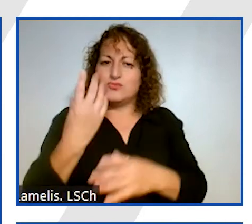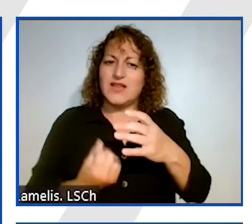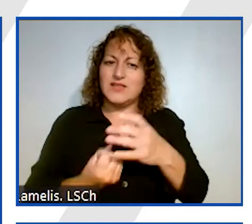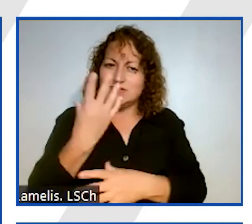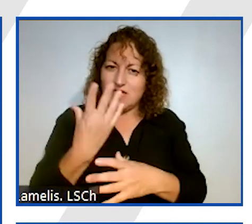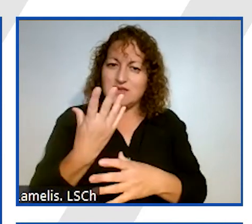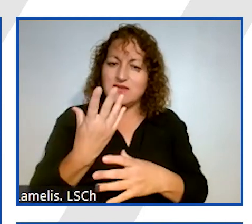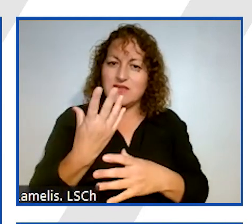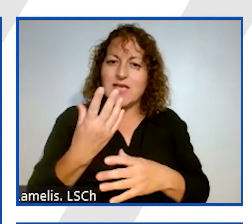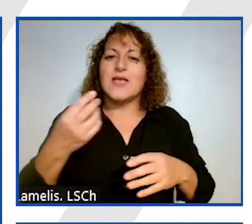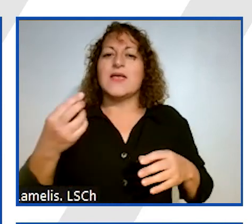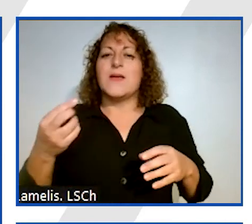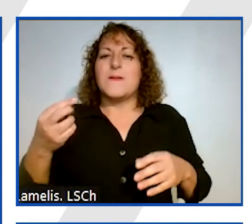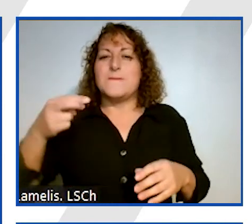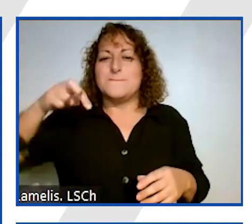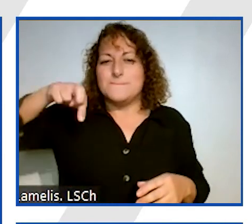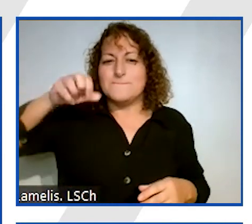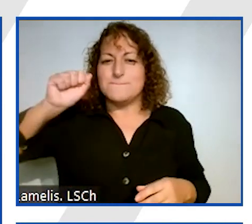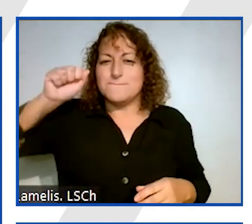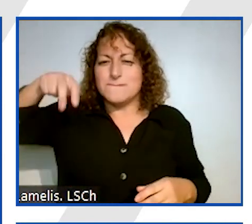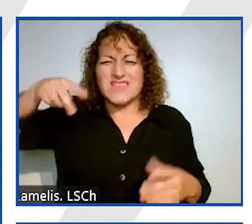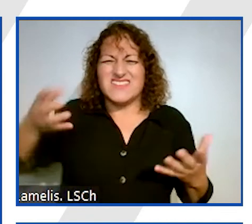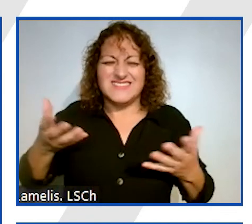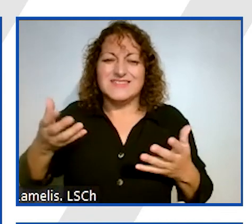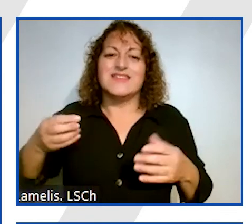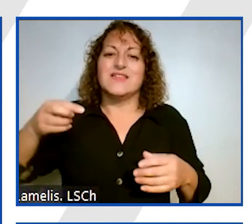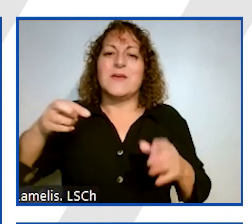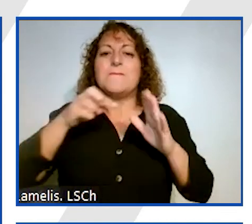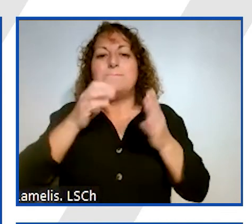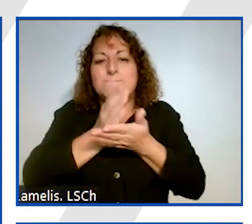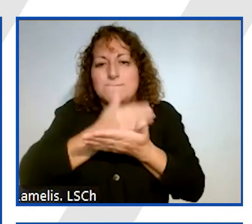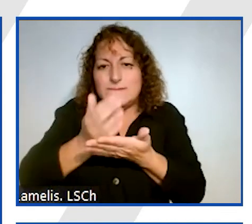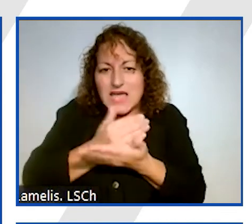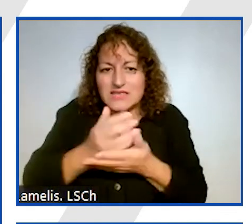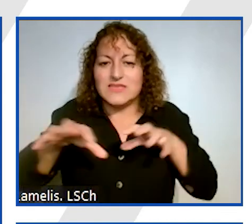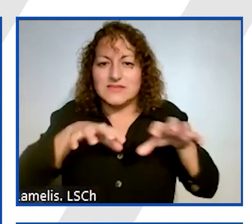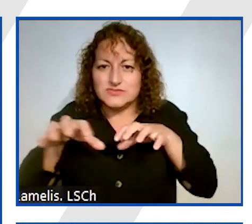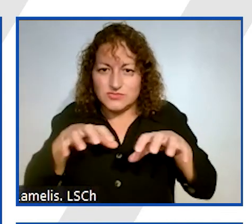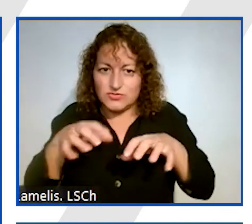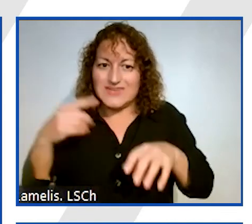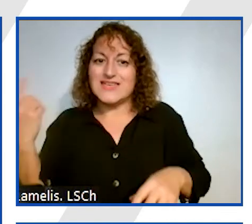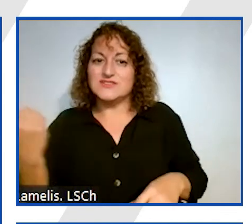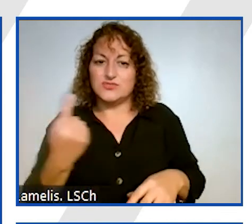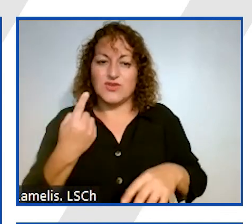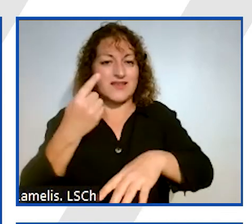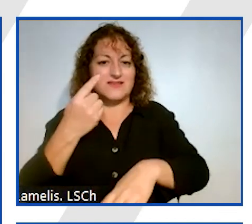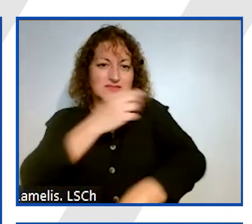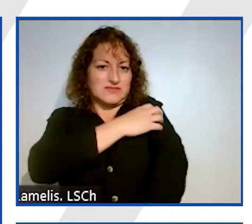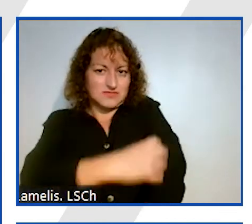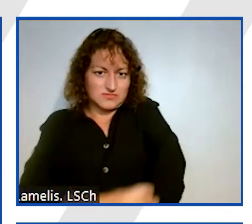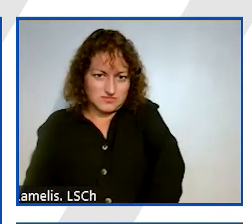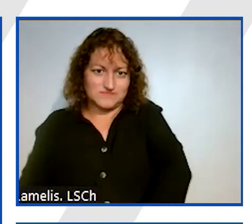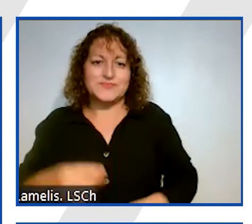El Plan de Acción Nacional de Tiburones es una herramienta de gestión pesquera que tiene 15 años de vida